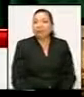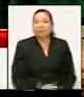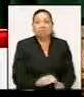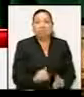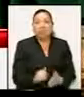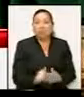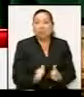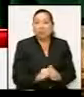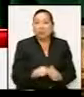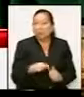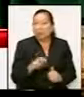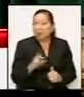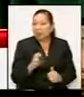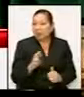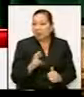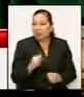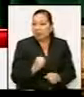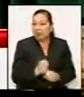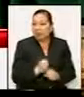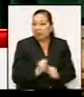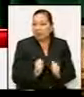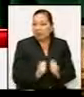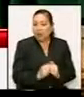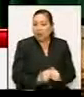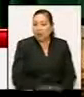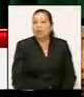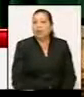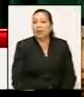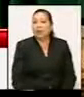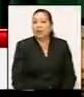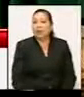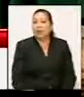maneras con Caliwarma continúa un trabajo también para